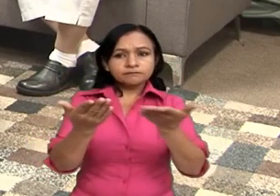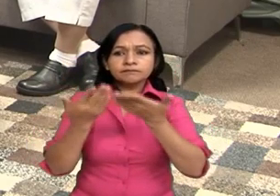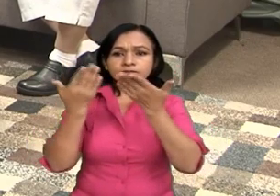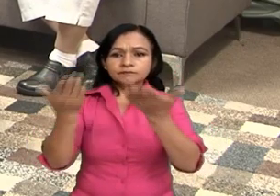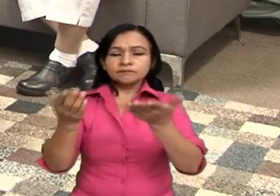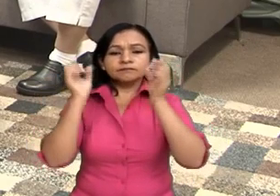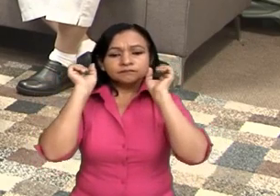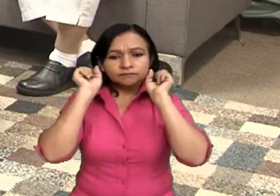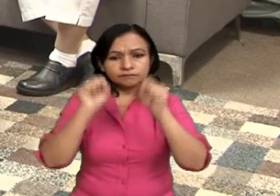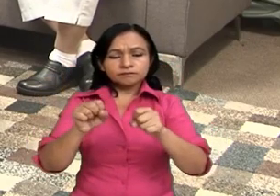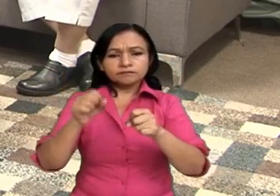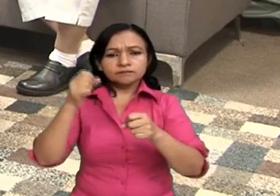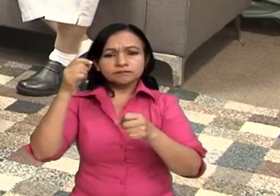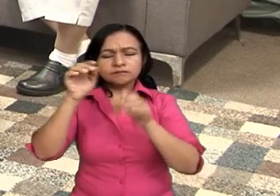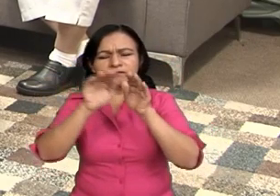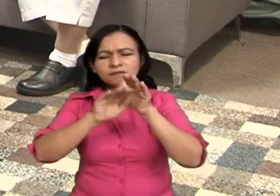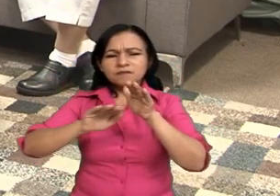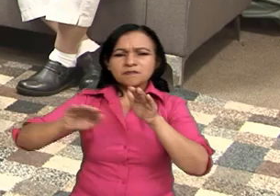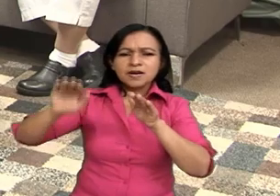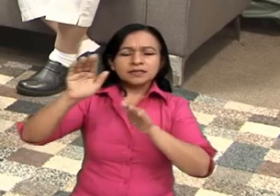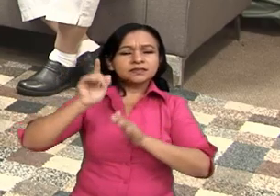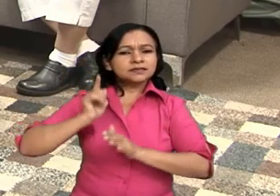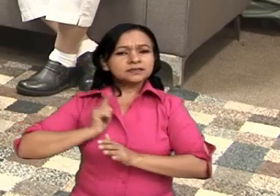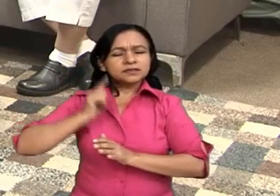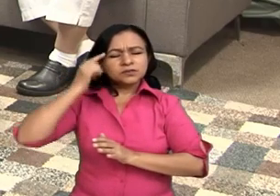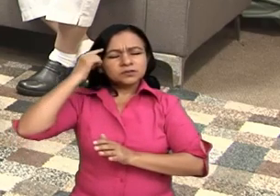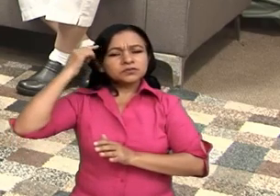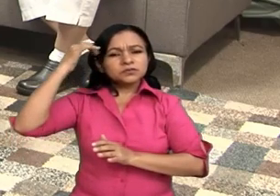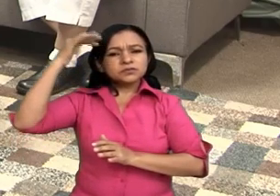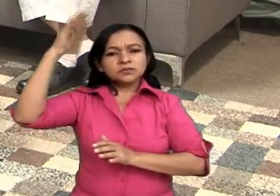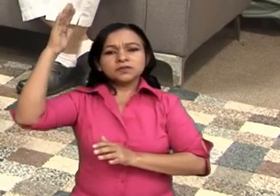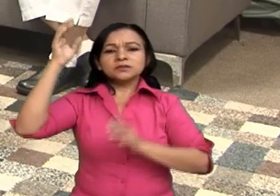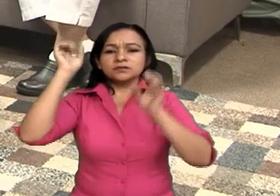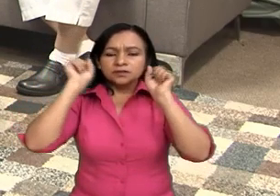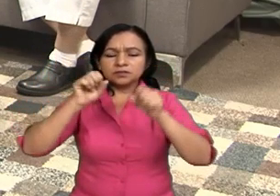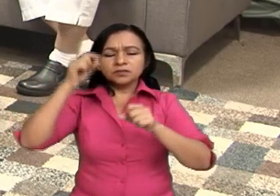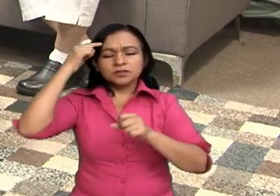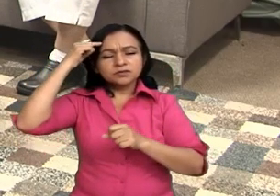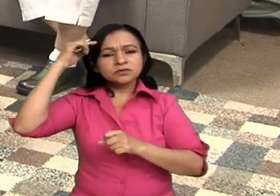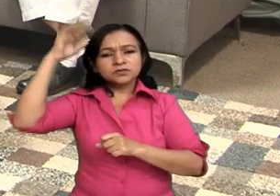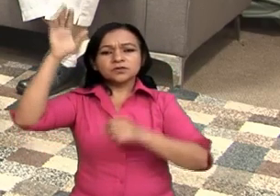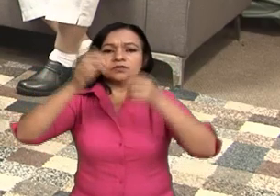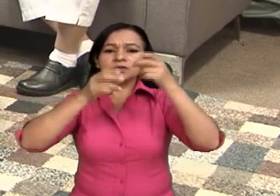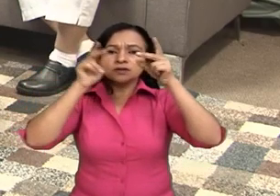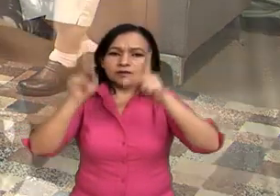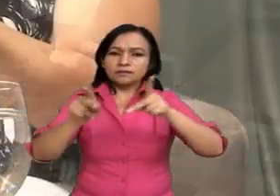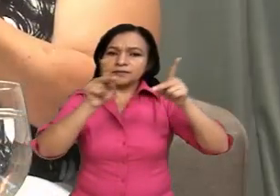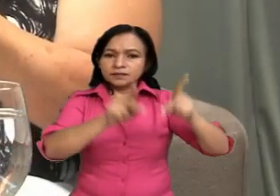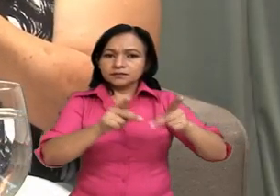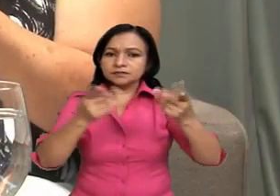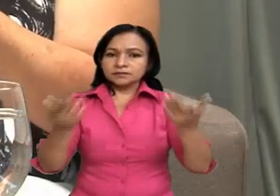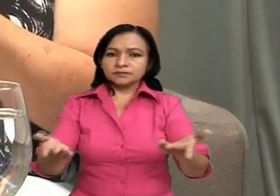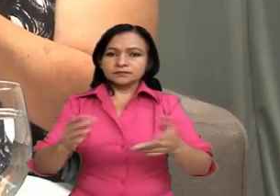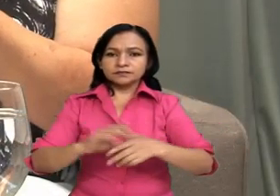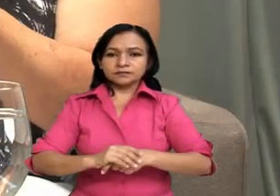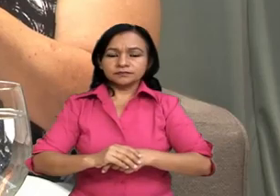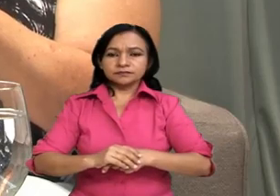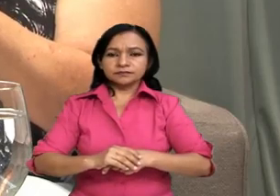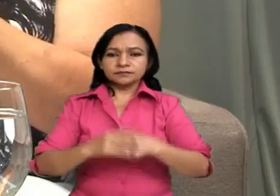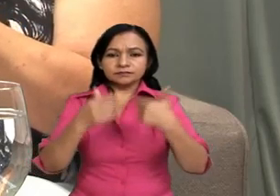y es capaz de soñar más allá de lo que puede soñar el individuo. Soñar dentro